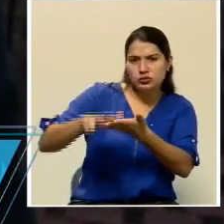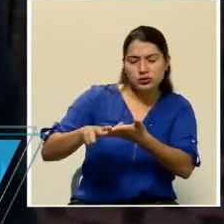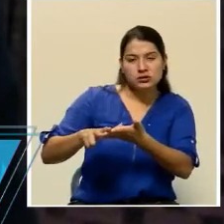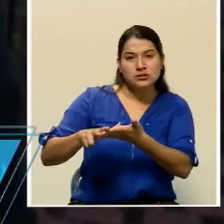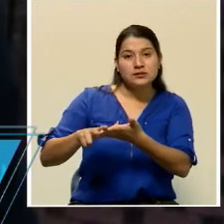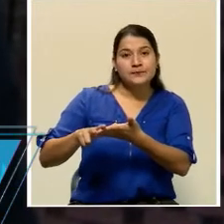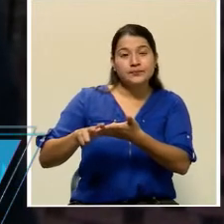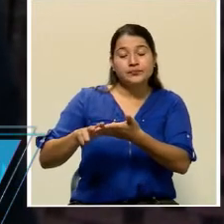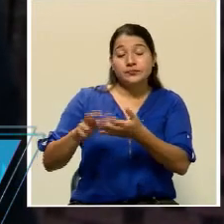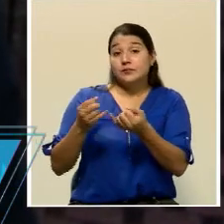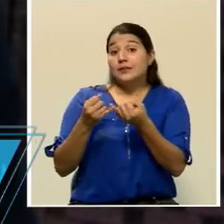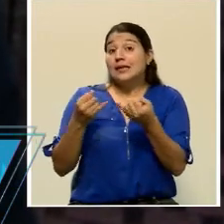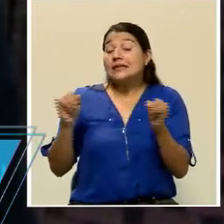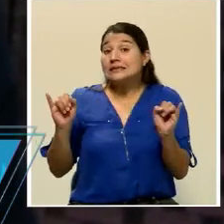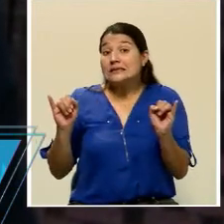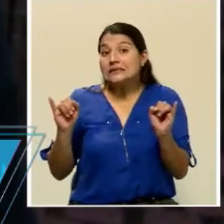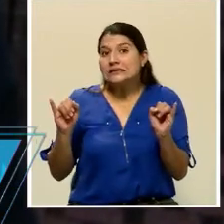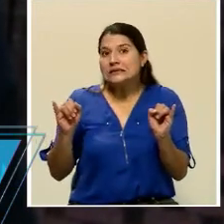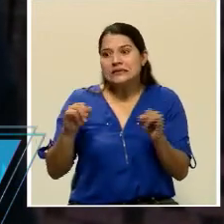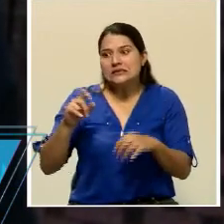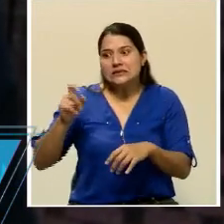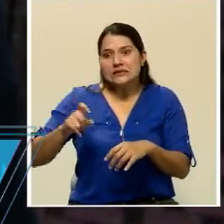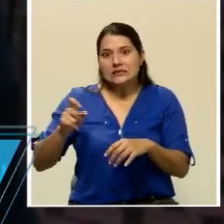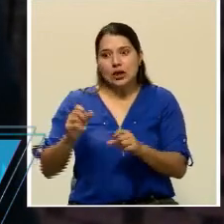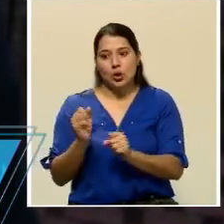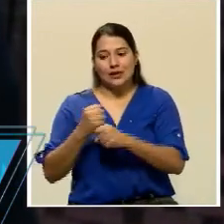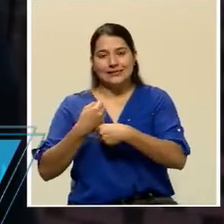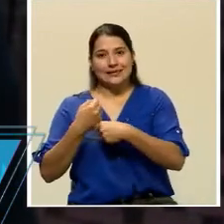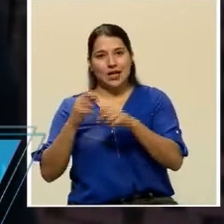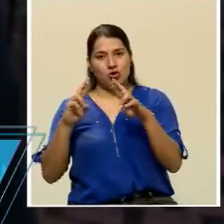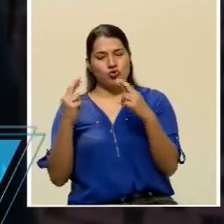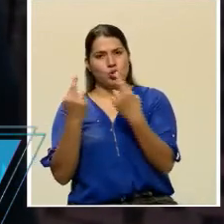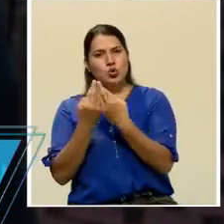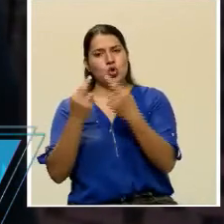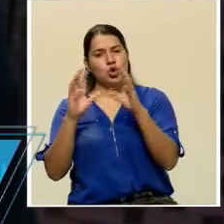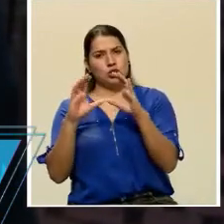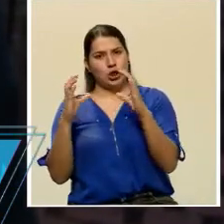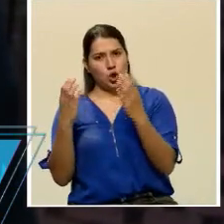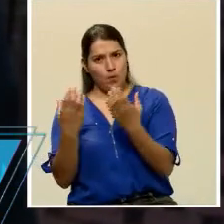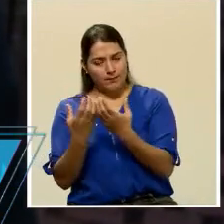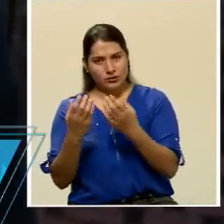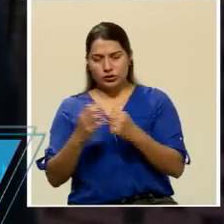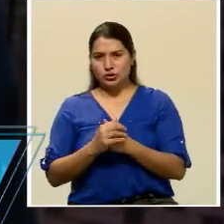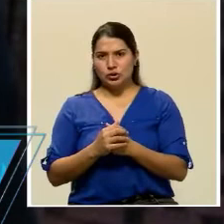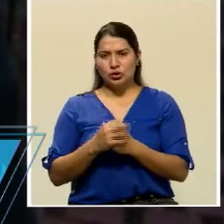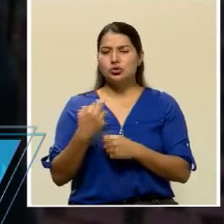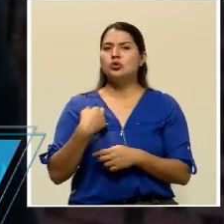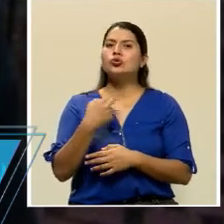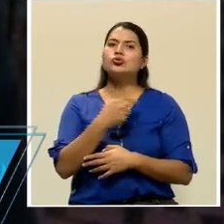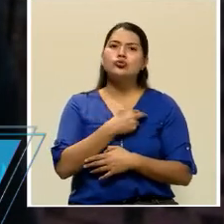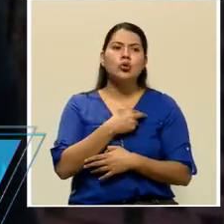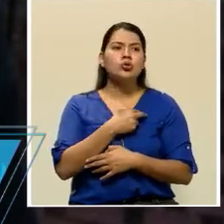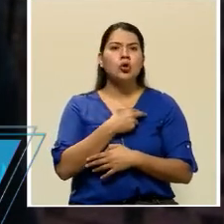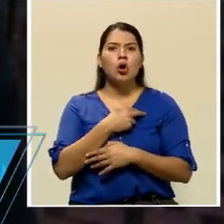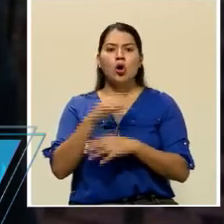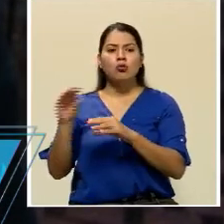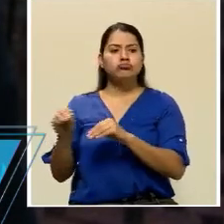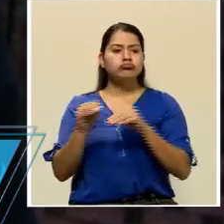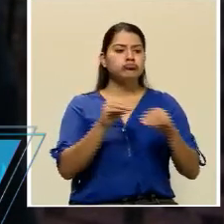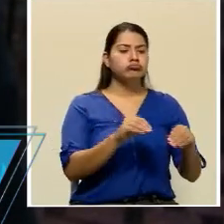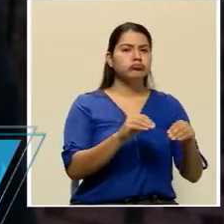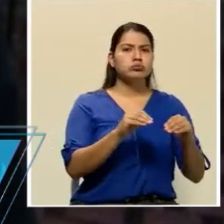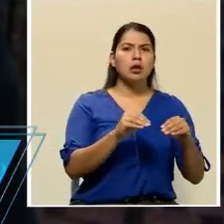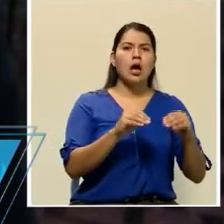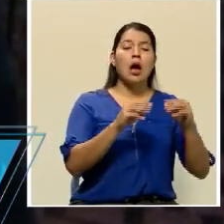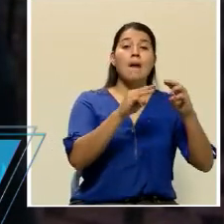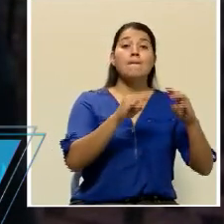incluso sin ir a comisiones. Nos trasladamos al recinto del Museo de los Niños para